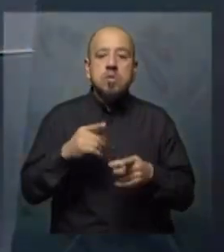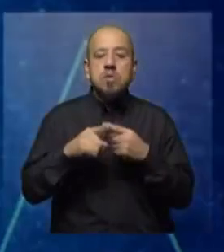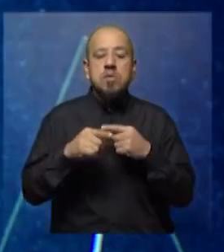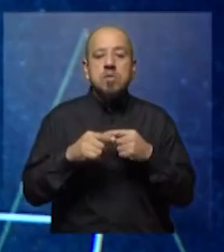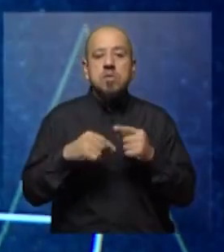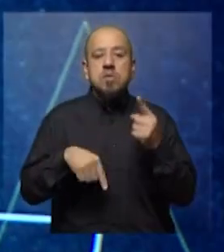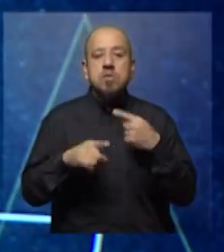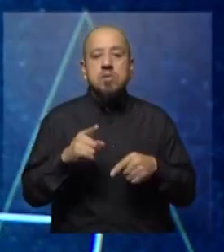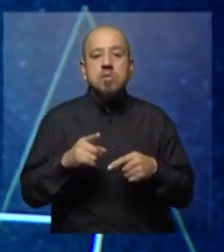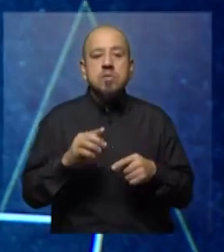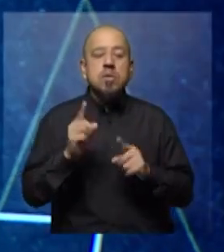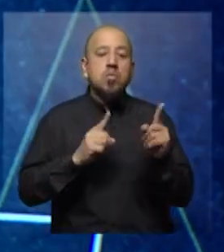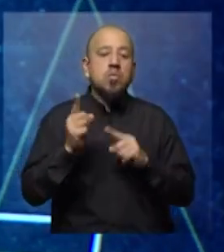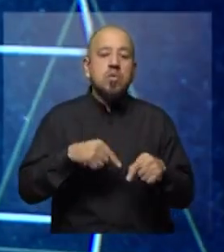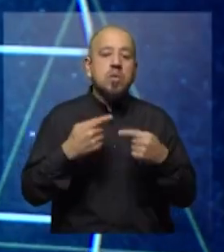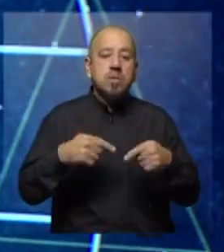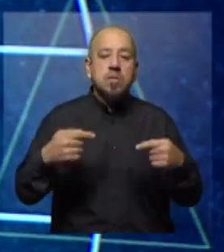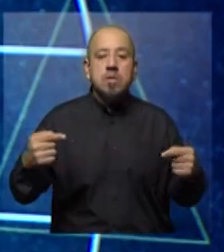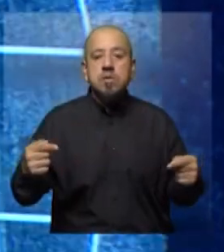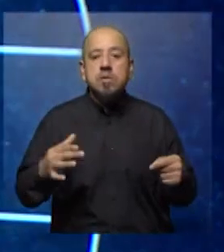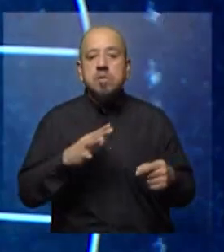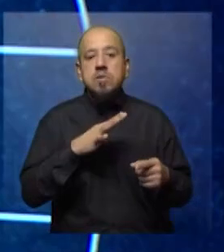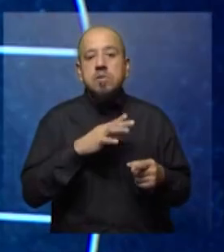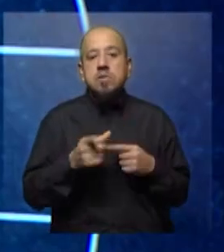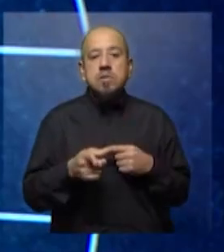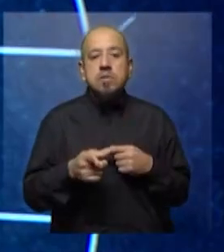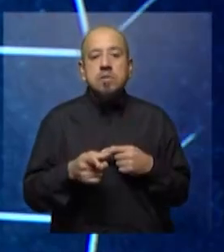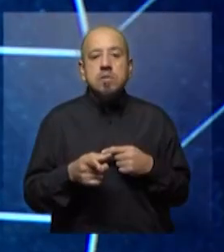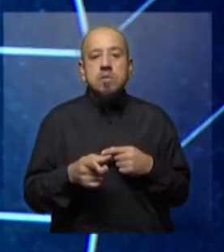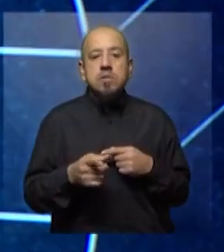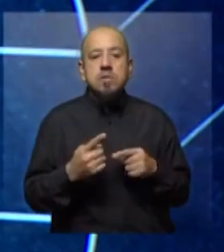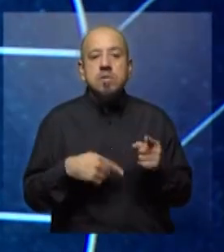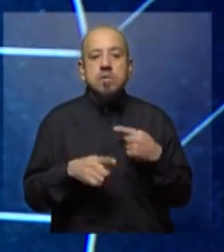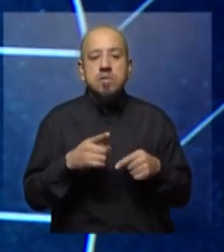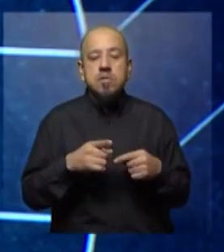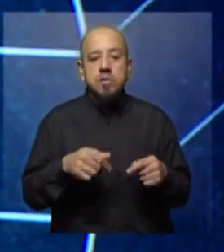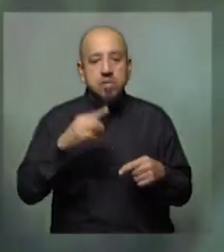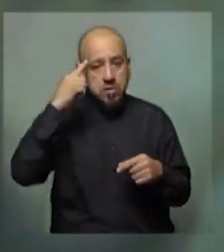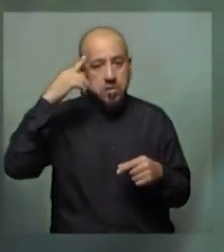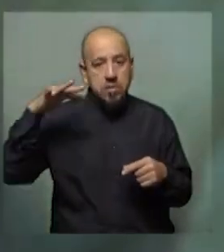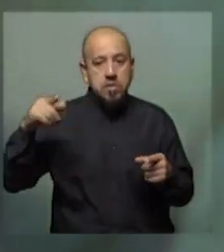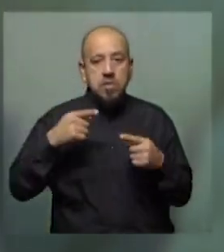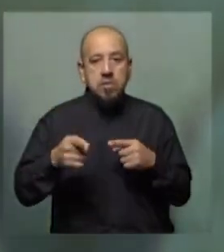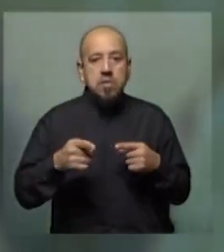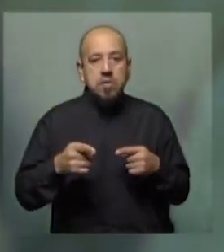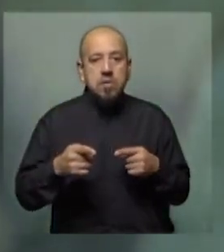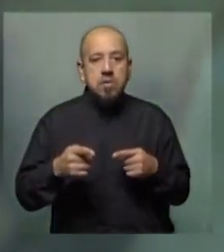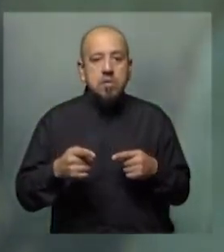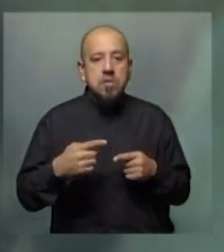que podrían tener algún elemento en común esto es muy propio de la filosofía de la que él este